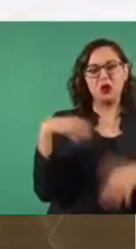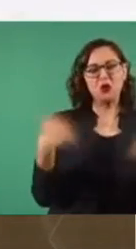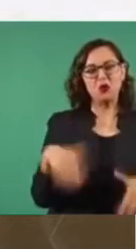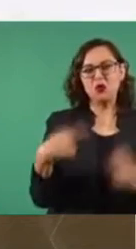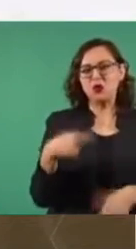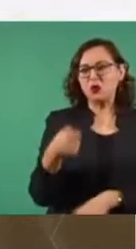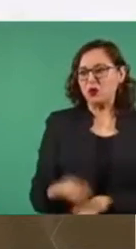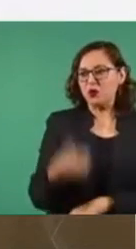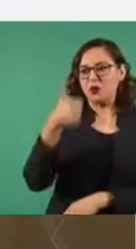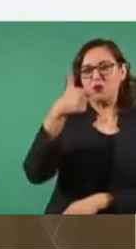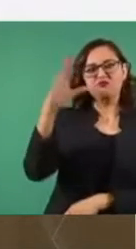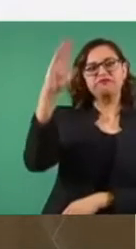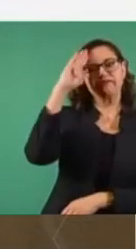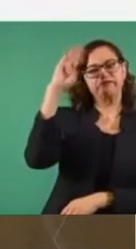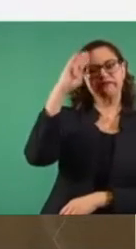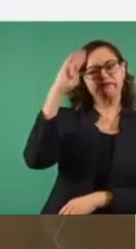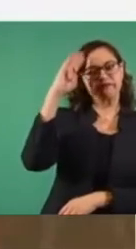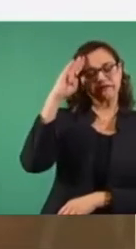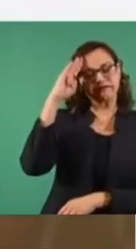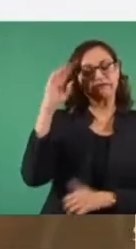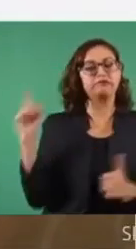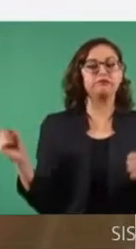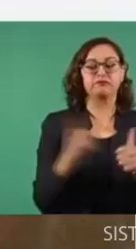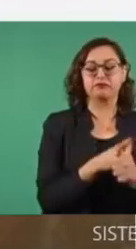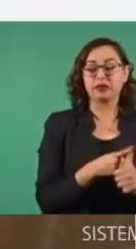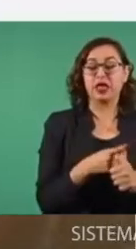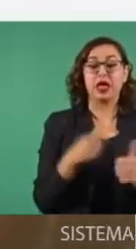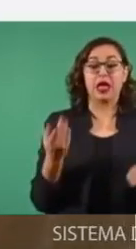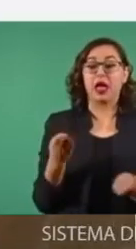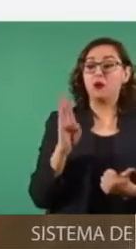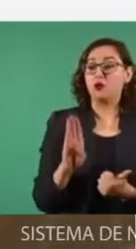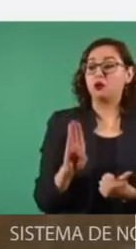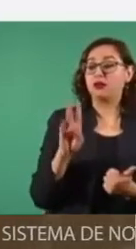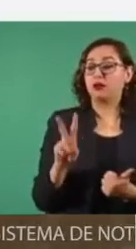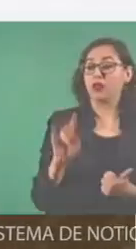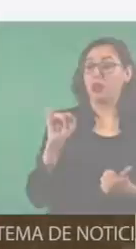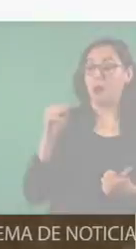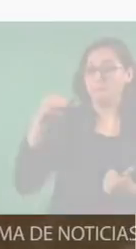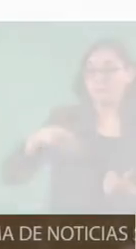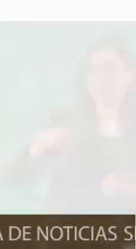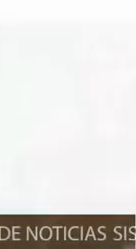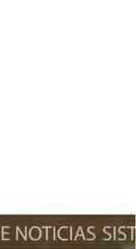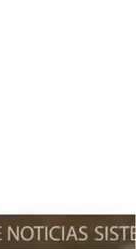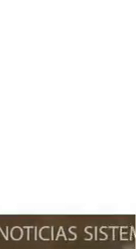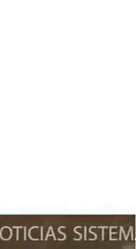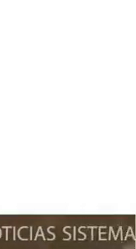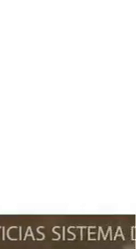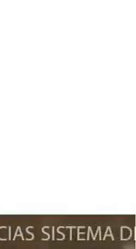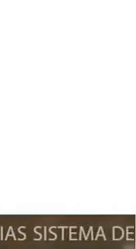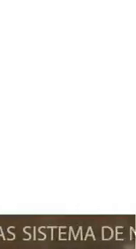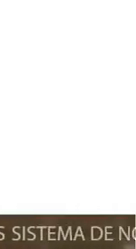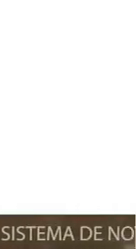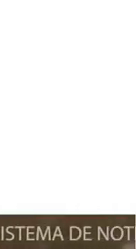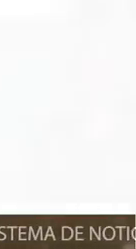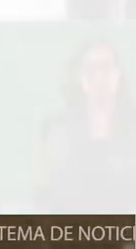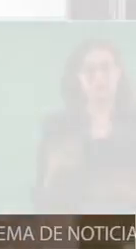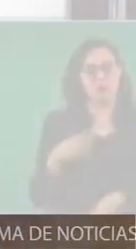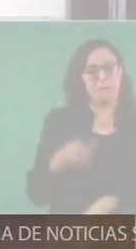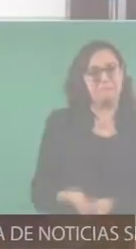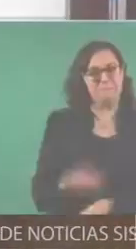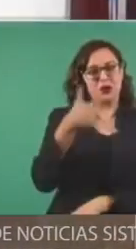durante sus últimos 3 años de gobierno será el de quitarle presupuesto a los partidos políticos, que tan solo durante este